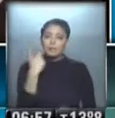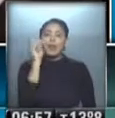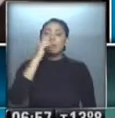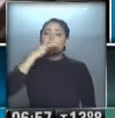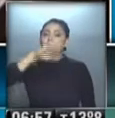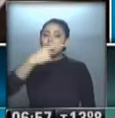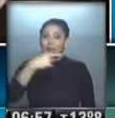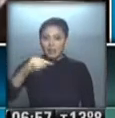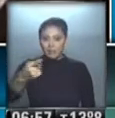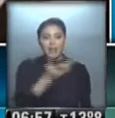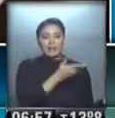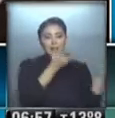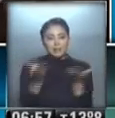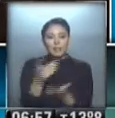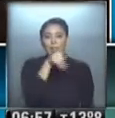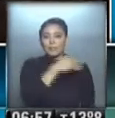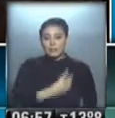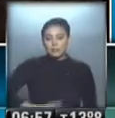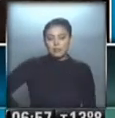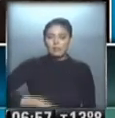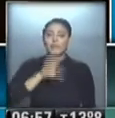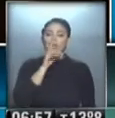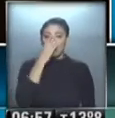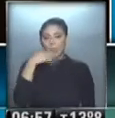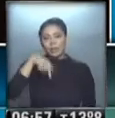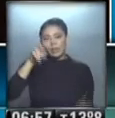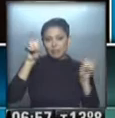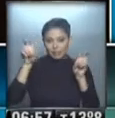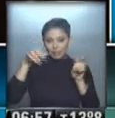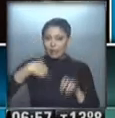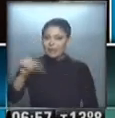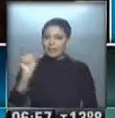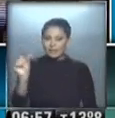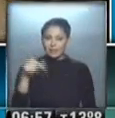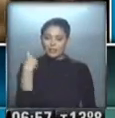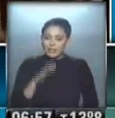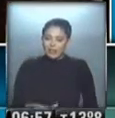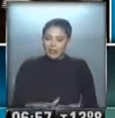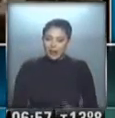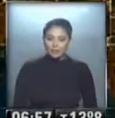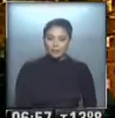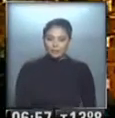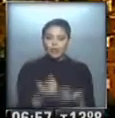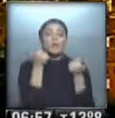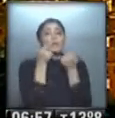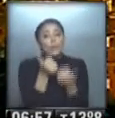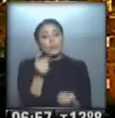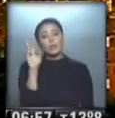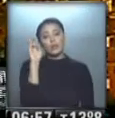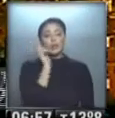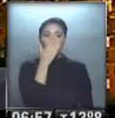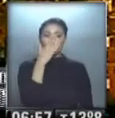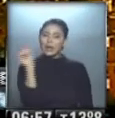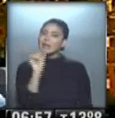recibirá la próxima semana al premier israelí. Tema para esta mañana, en un ratito, Nadia, los esperamos. Muy bien, Roberto, en un ratito